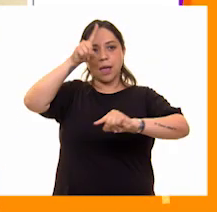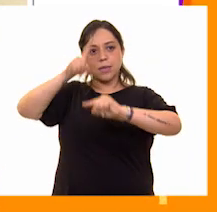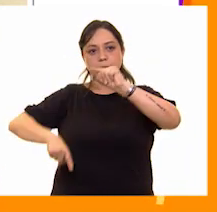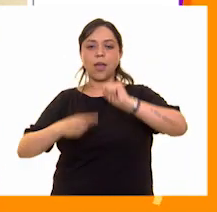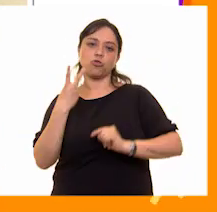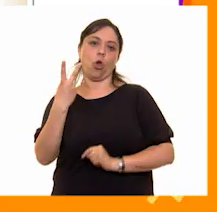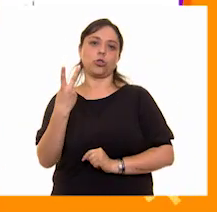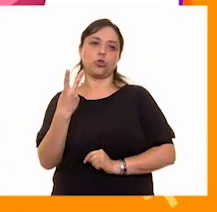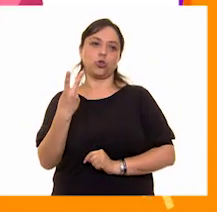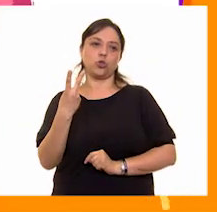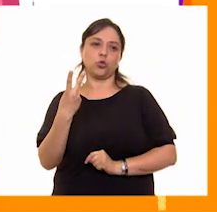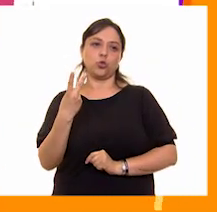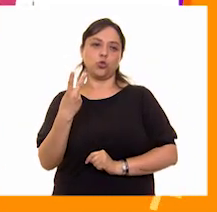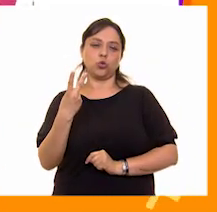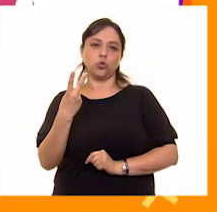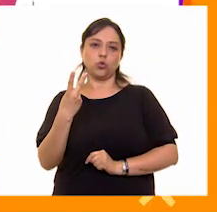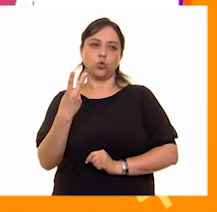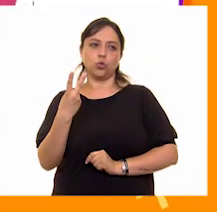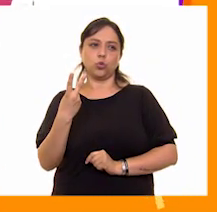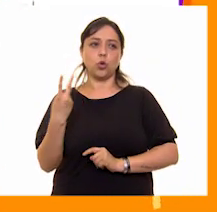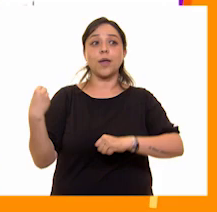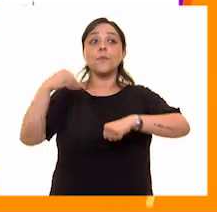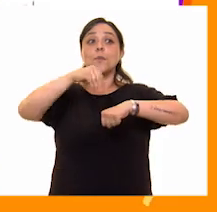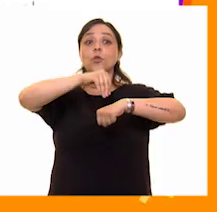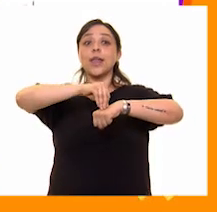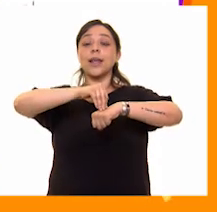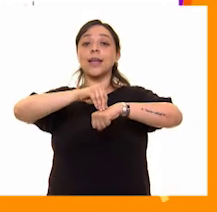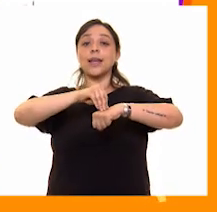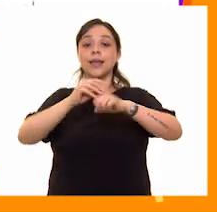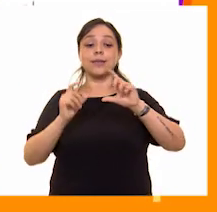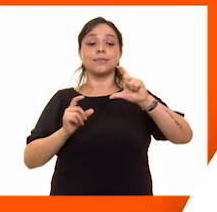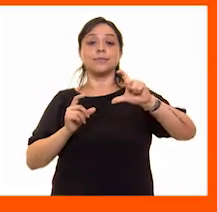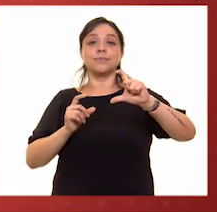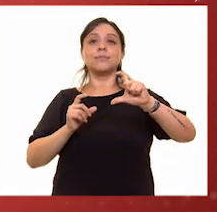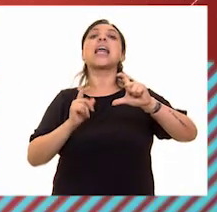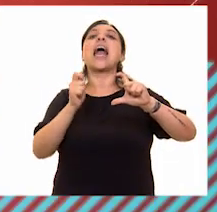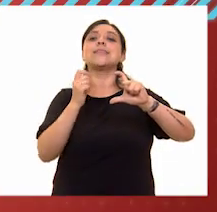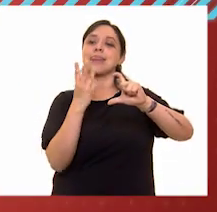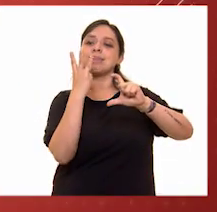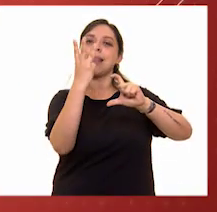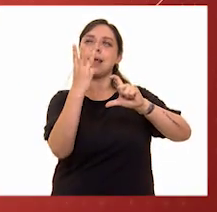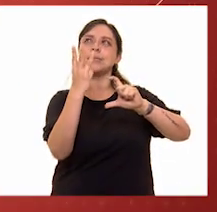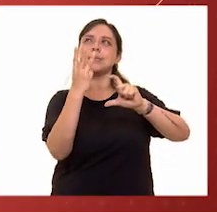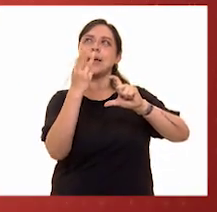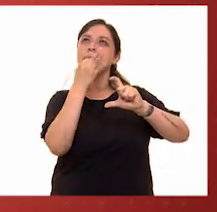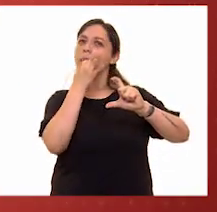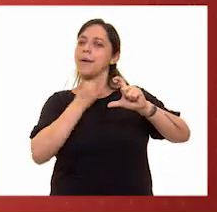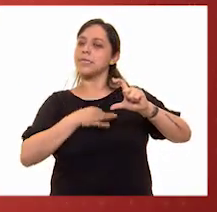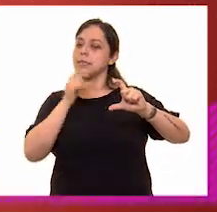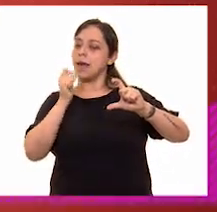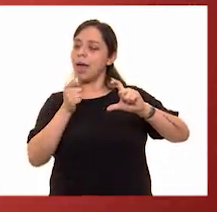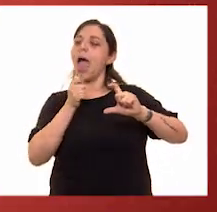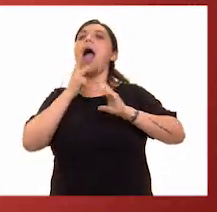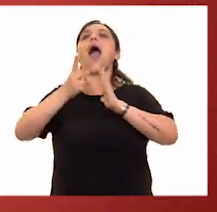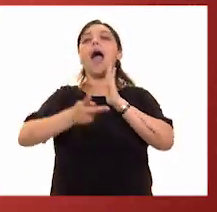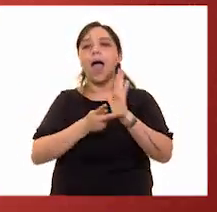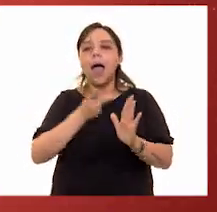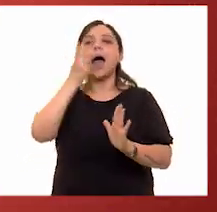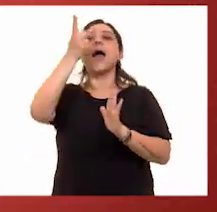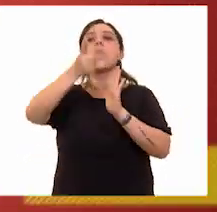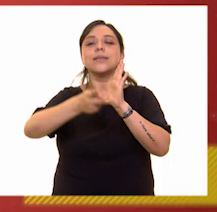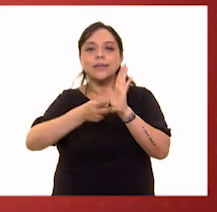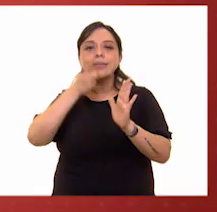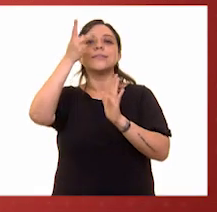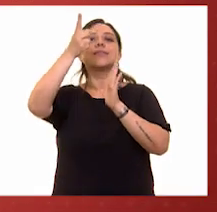fotos. Y solo se colocará junto a una de ellas el número 3, lo que nos indicará que dicha acción deberá repetirse